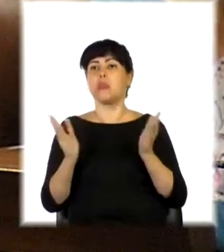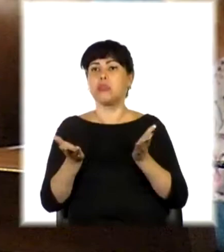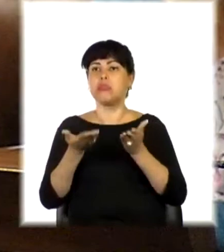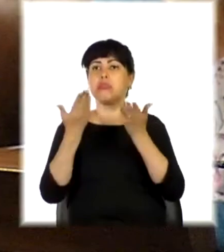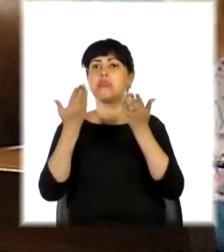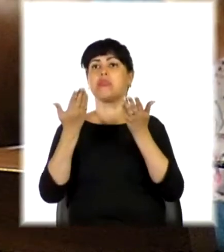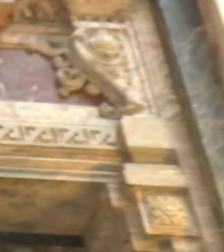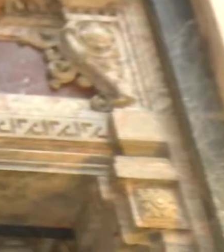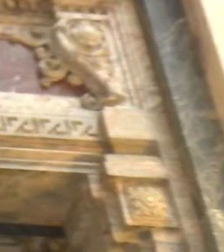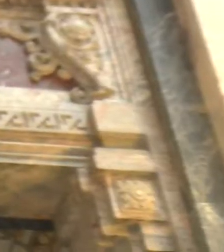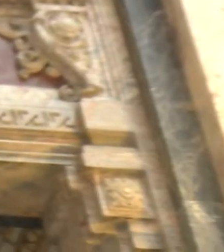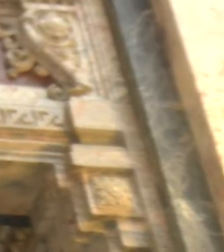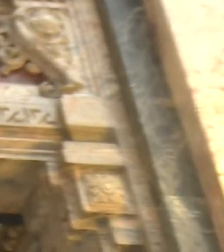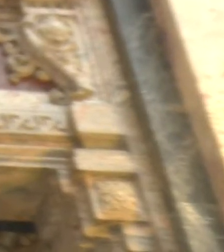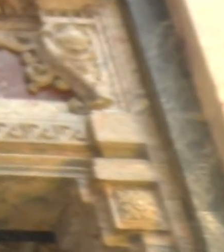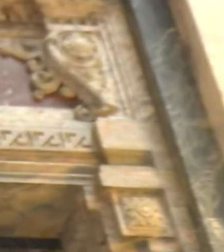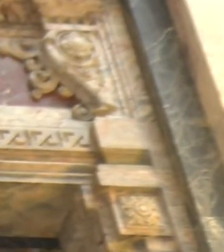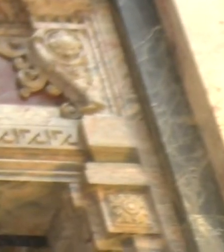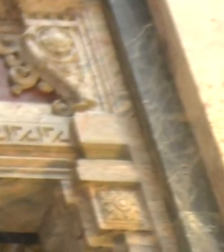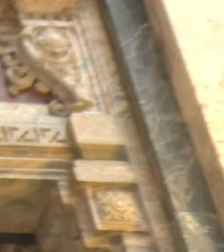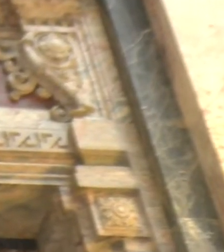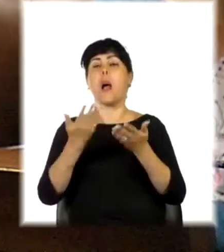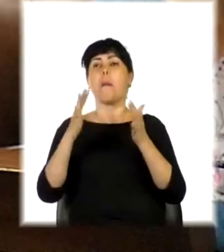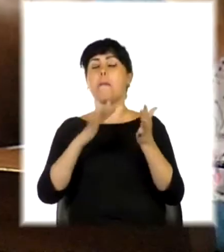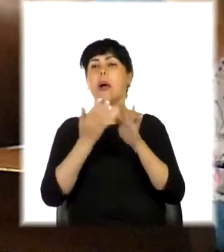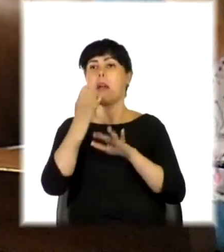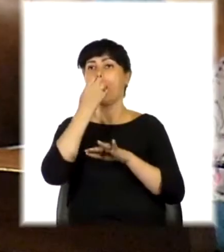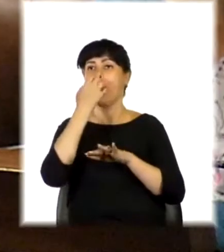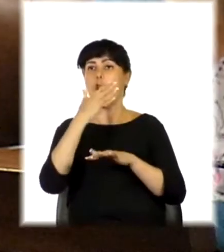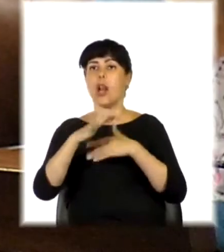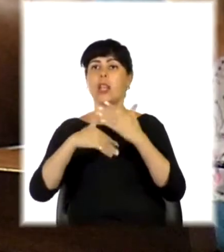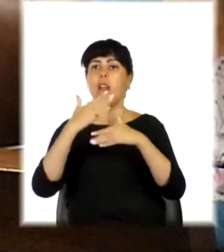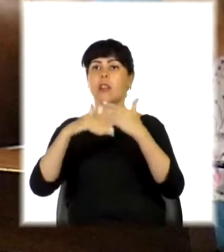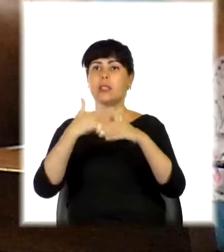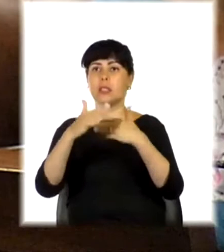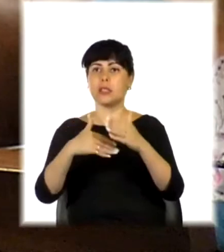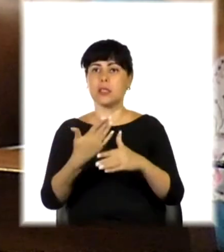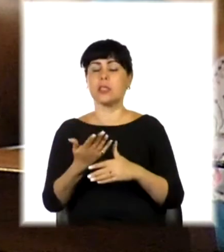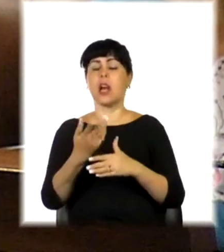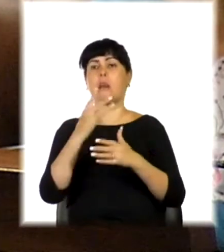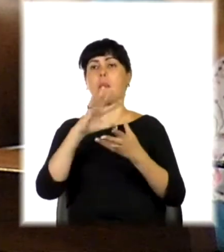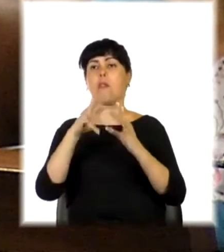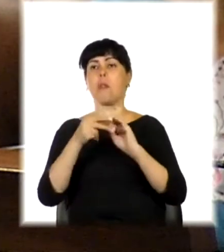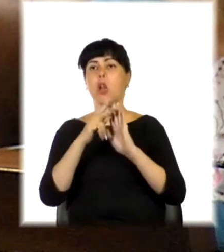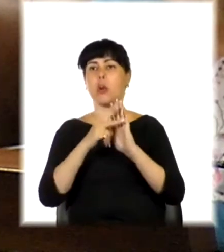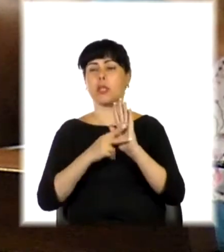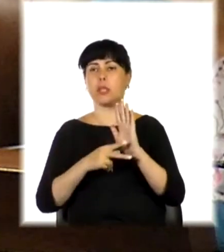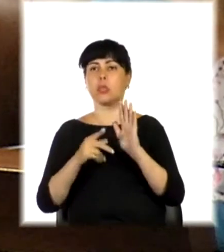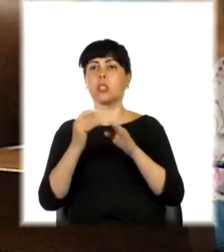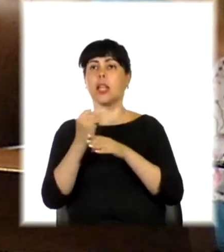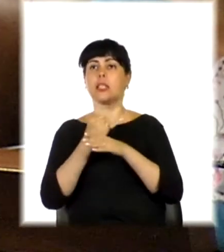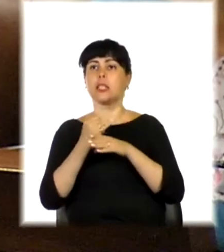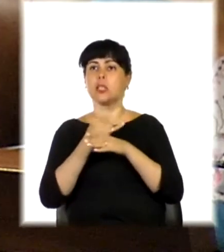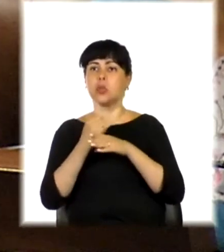a lo largo de la historia para establecer mejorar y avanzar en los marcos normativos e institucionales que